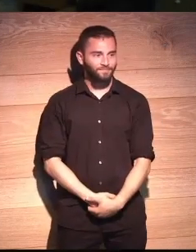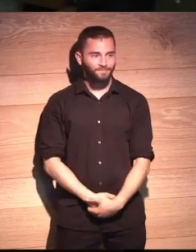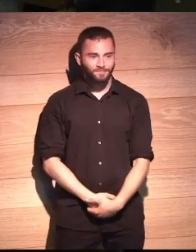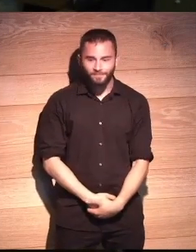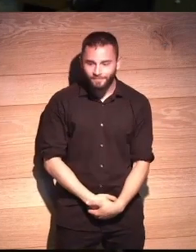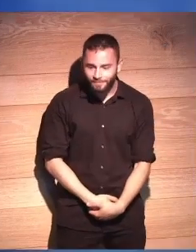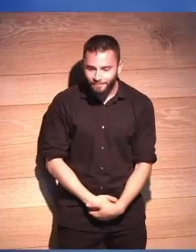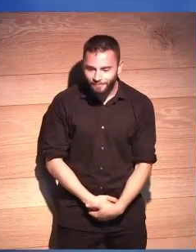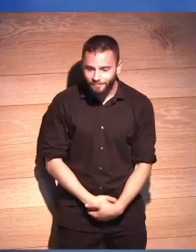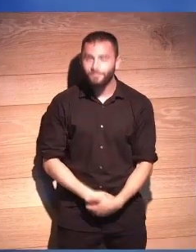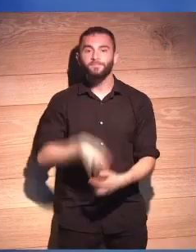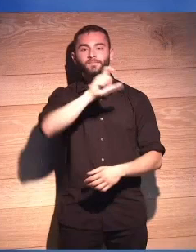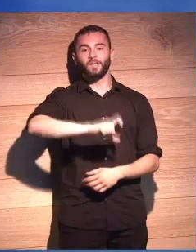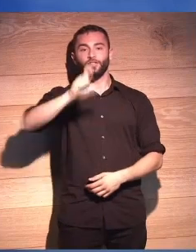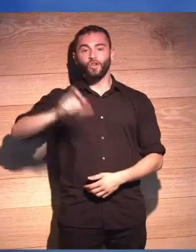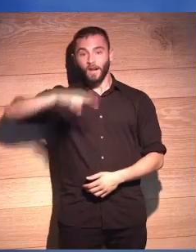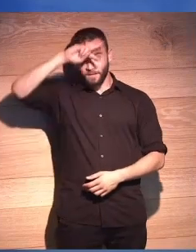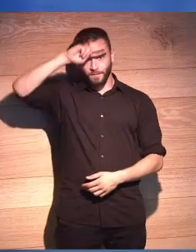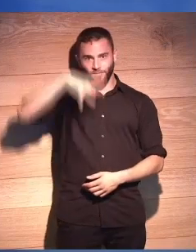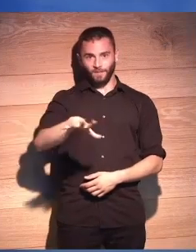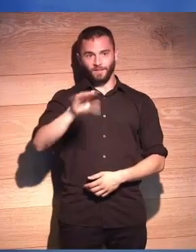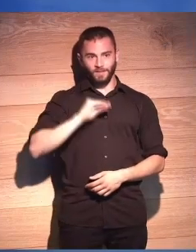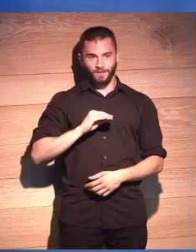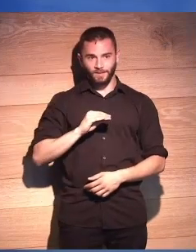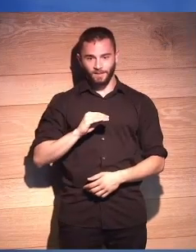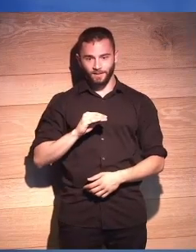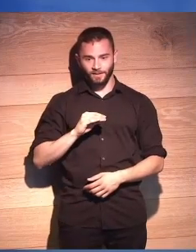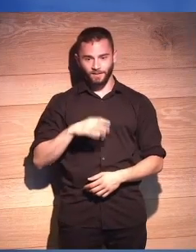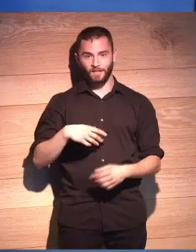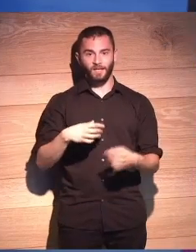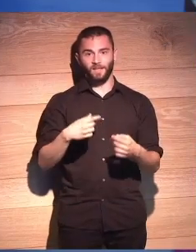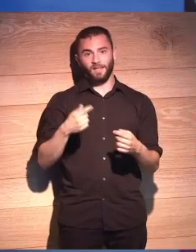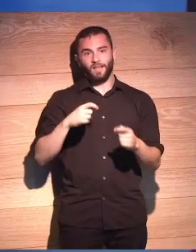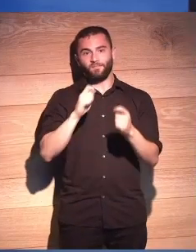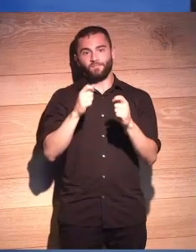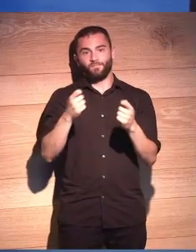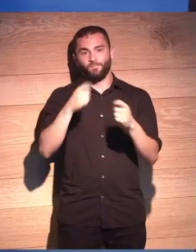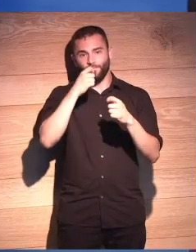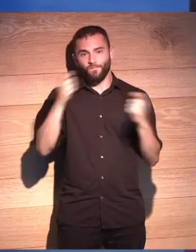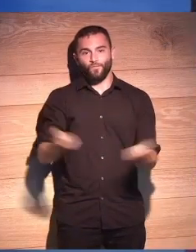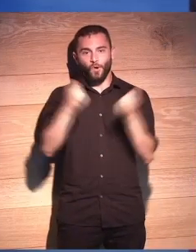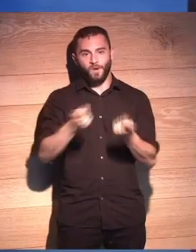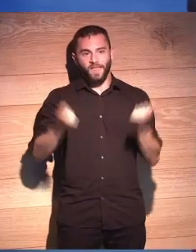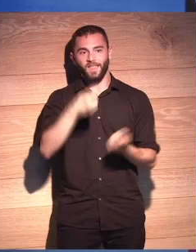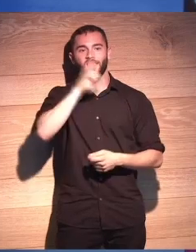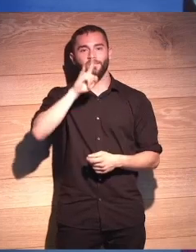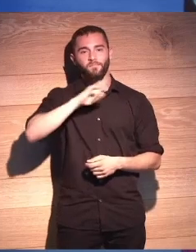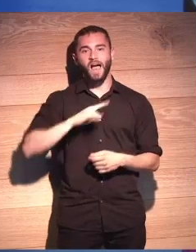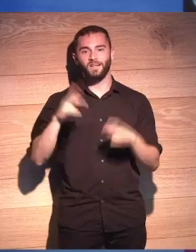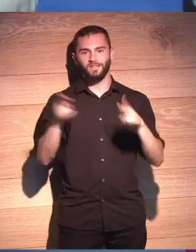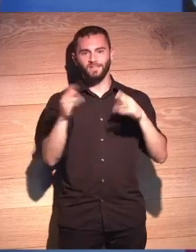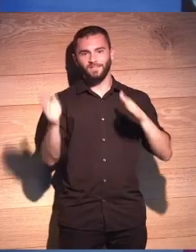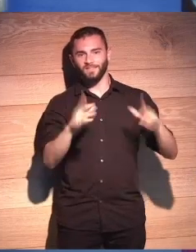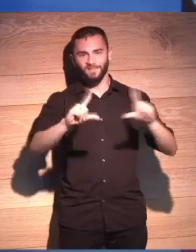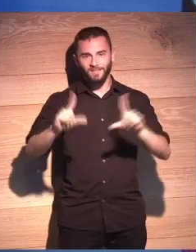Entiendo que la gente esté preocupada. Nos han hecho muy mala prensa, incluso para casi todas las series de televisión